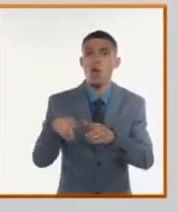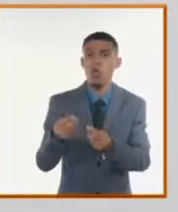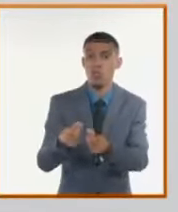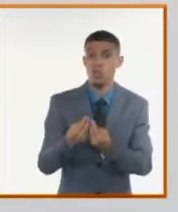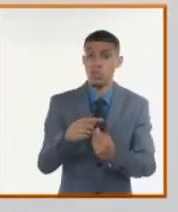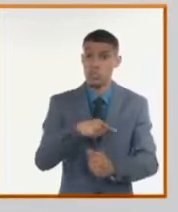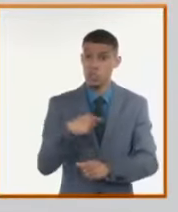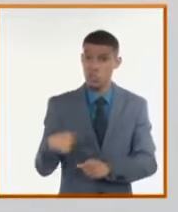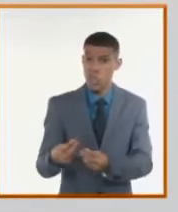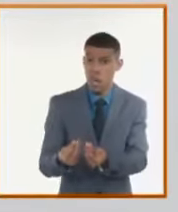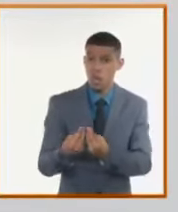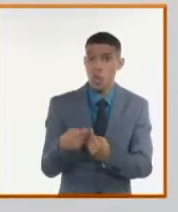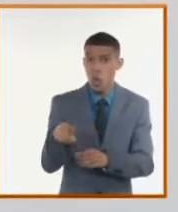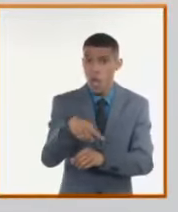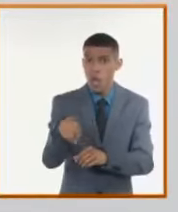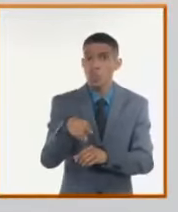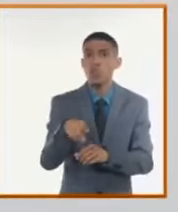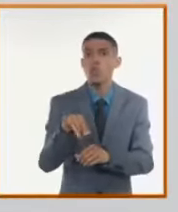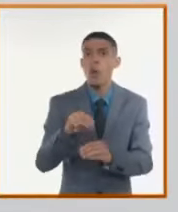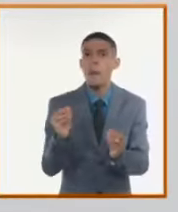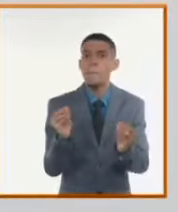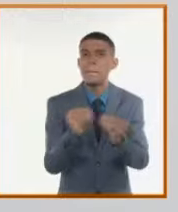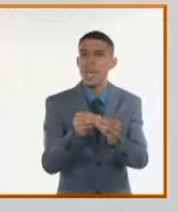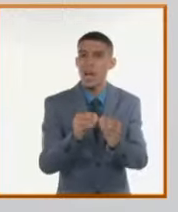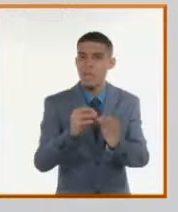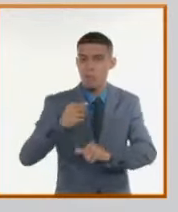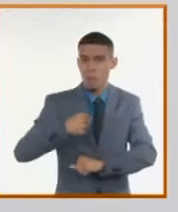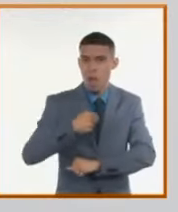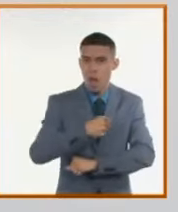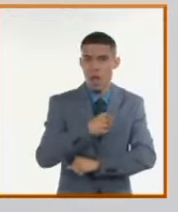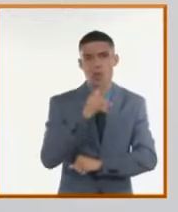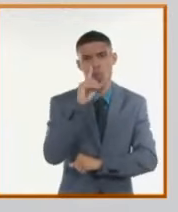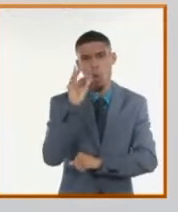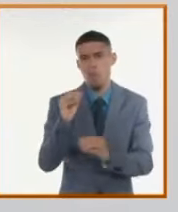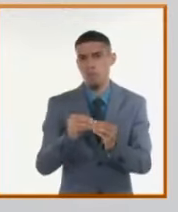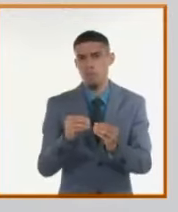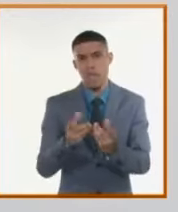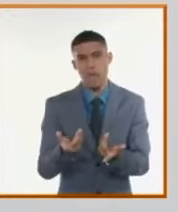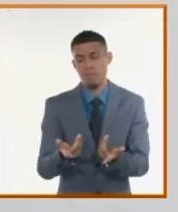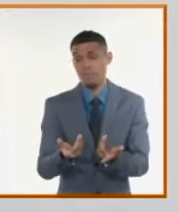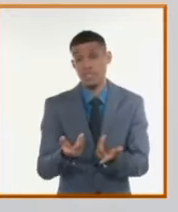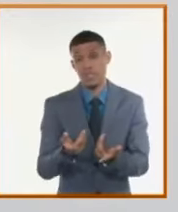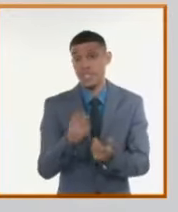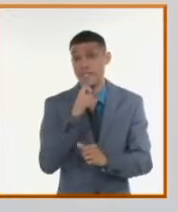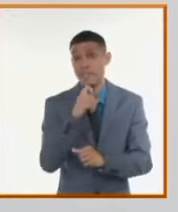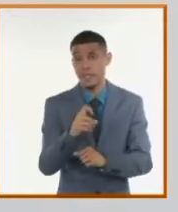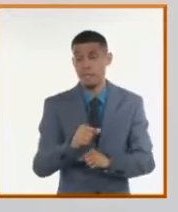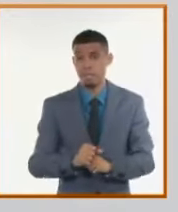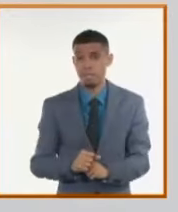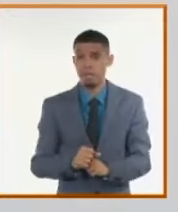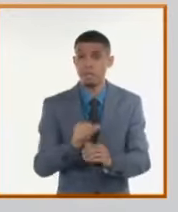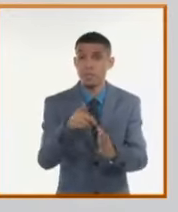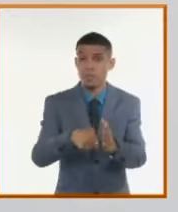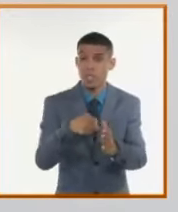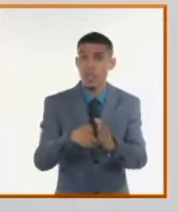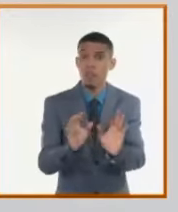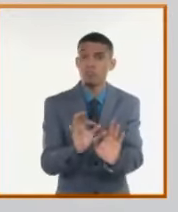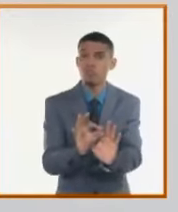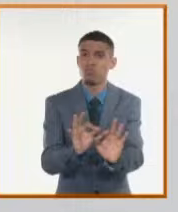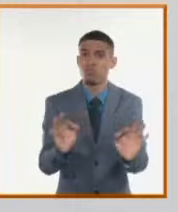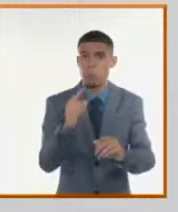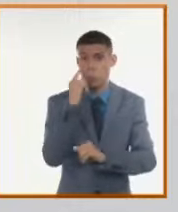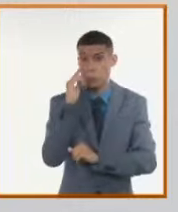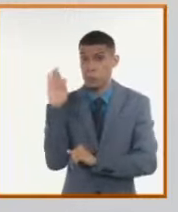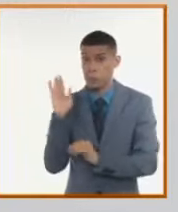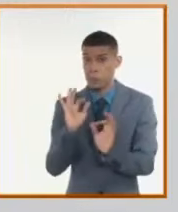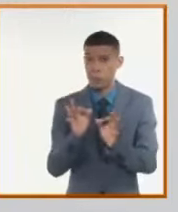servicio ponerlo a disposición de la de la población y la otra lista de este servicio expresso es el expreso tradicional que